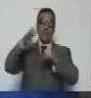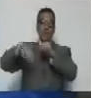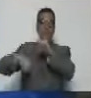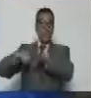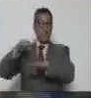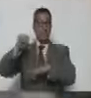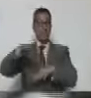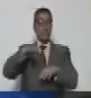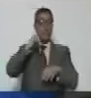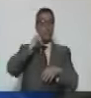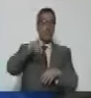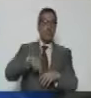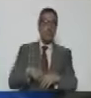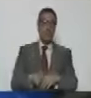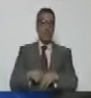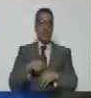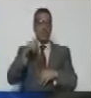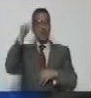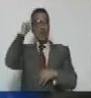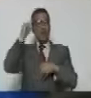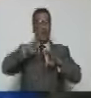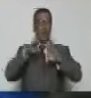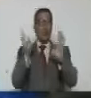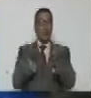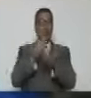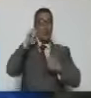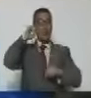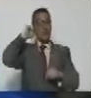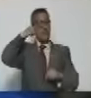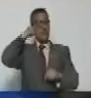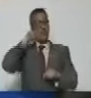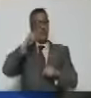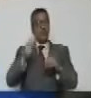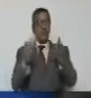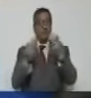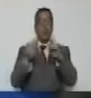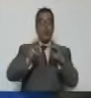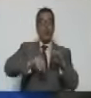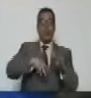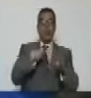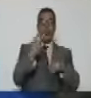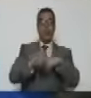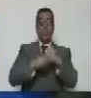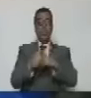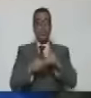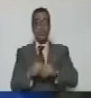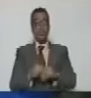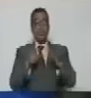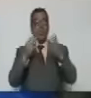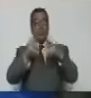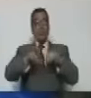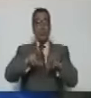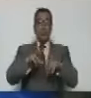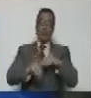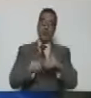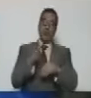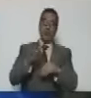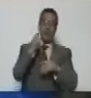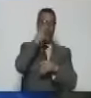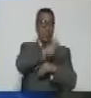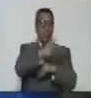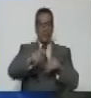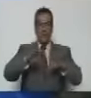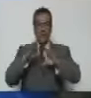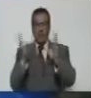todo esto, el Día de la Tierra nos recuerda lo mucho que podemos hacer, lo mucho que podemos hacer los ciudadanos y